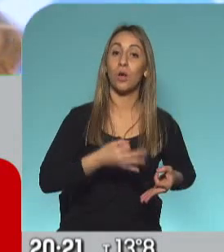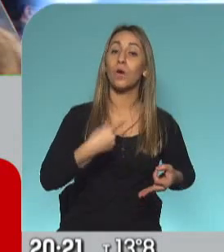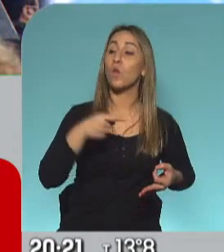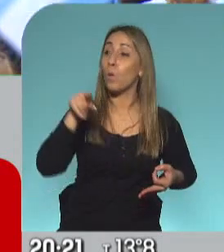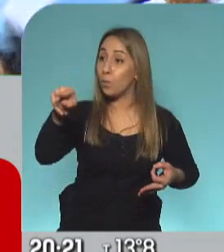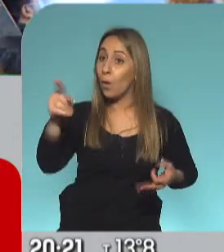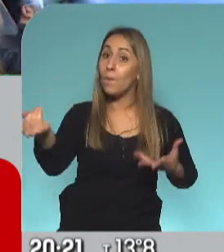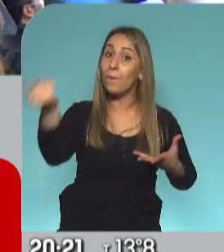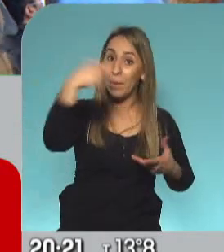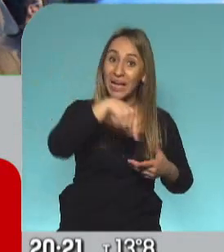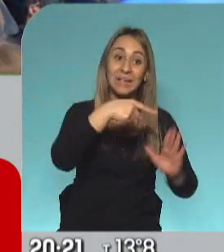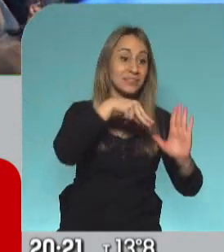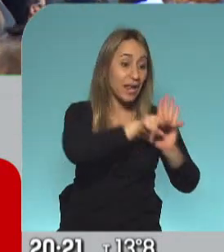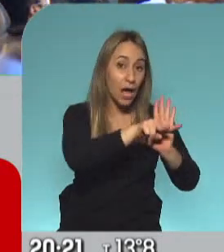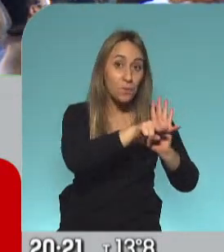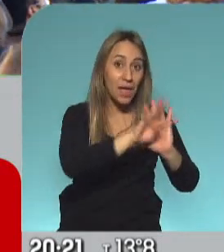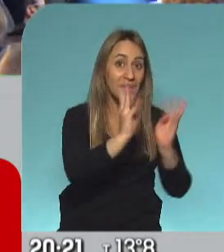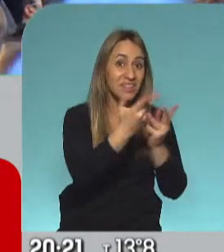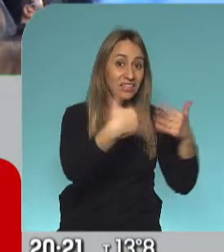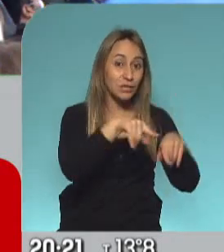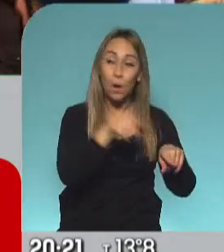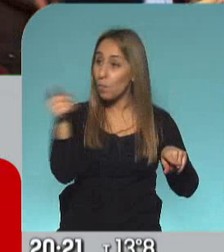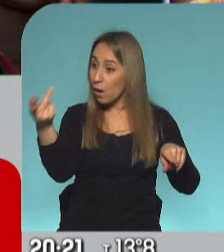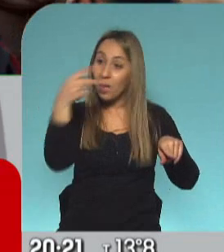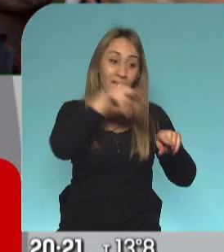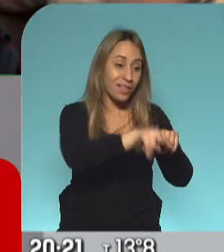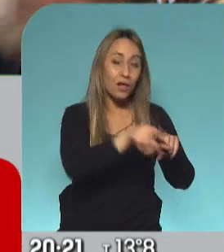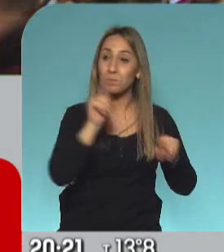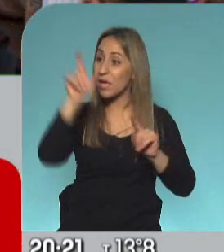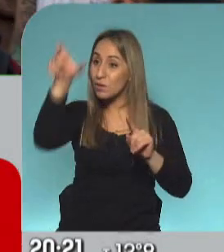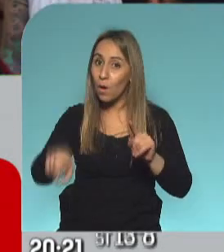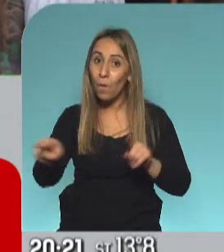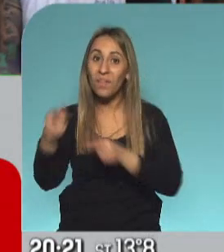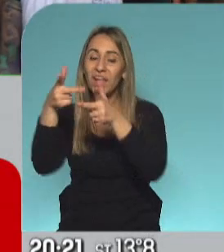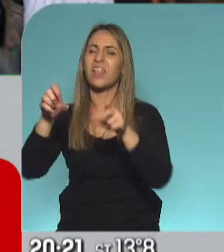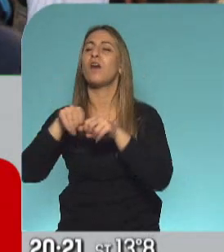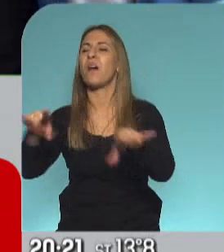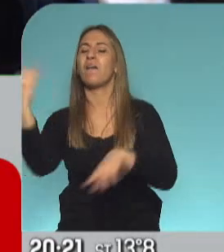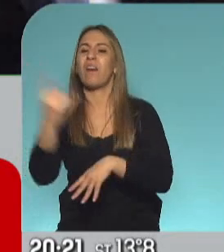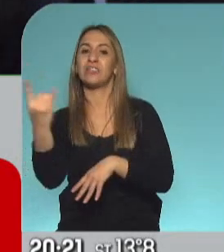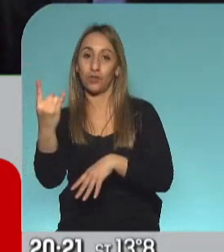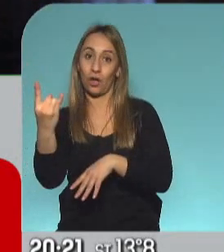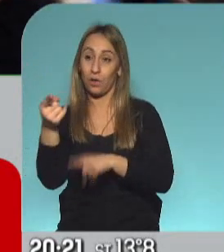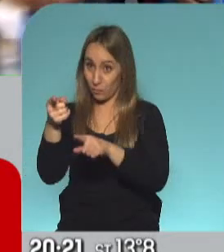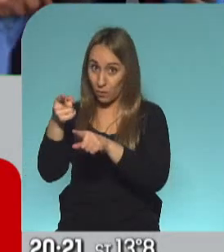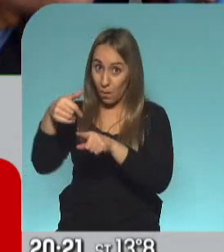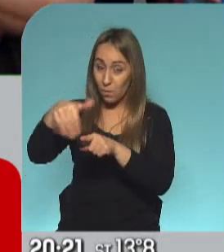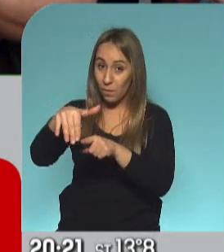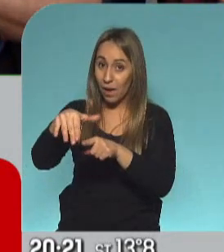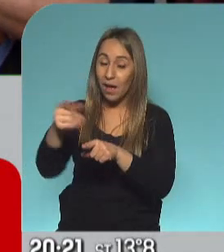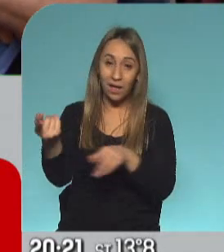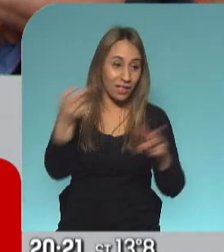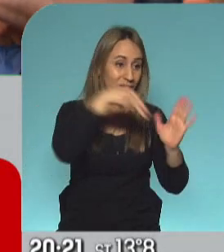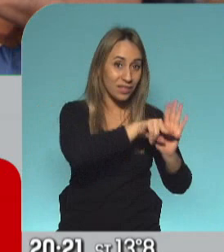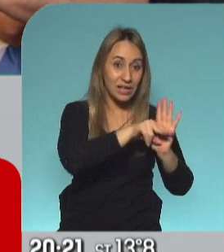terapia intensiva, cuando llegue ese que dijo que era una falsedad esto de la pandemia, cuando llegue a requerir de una